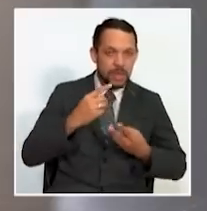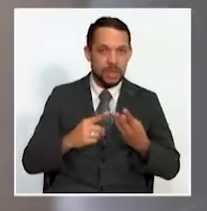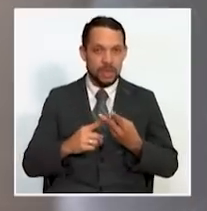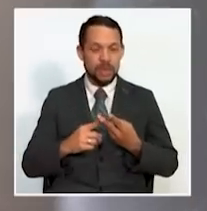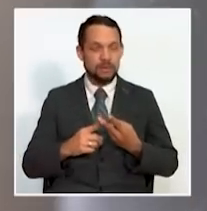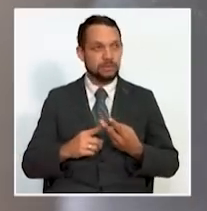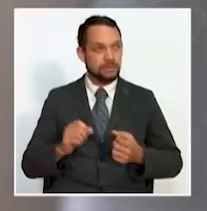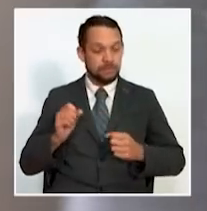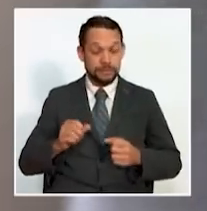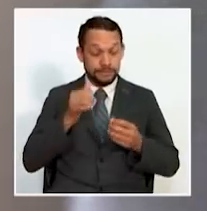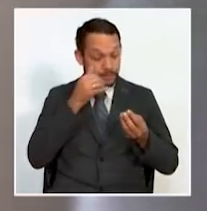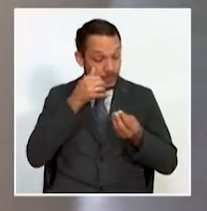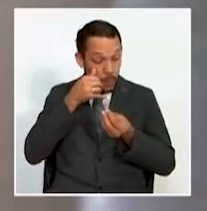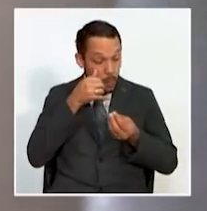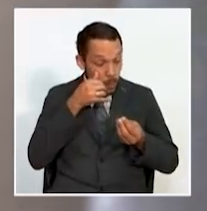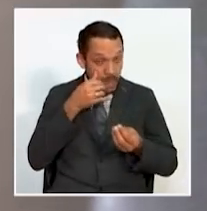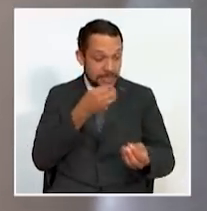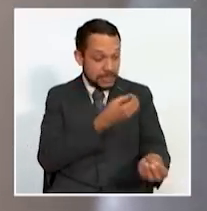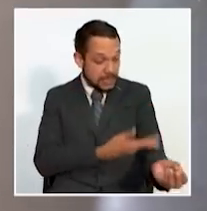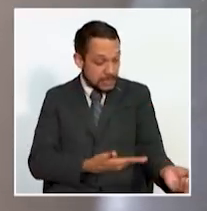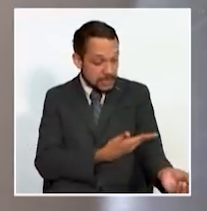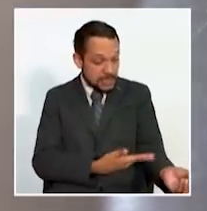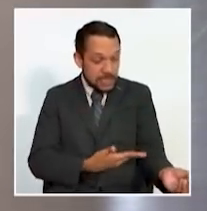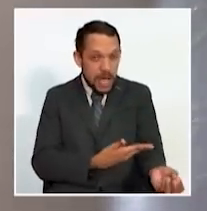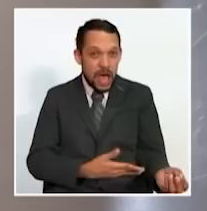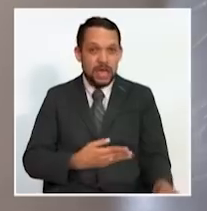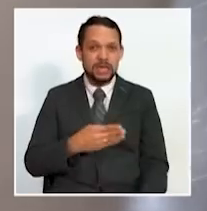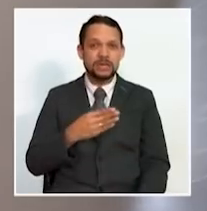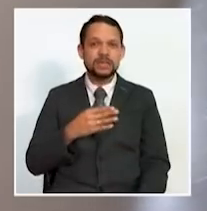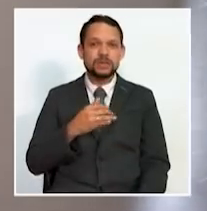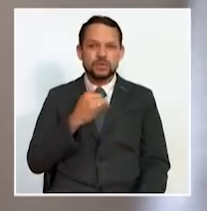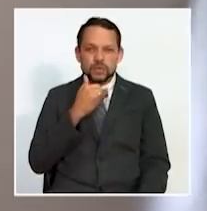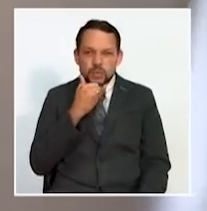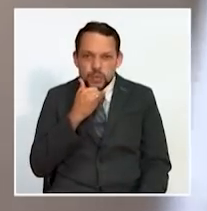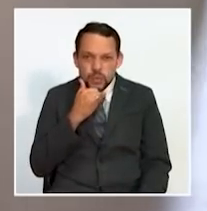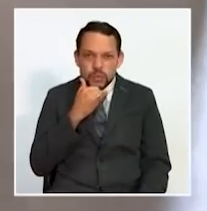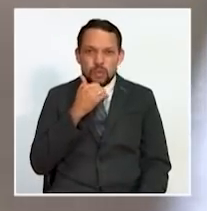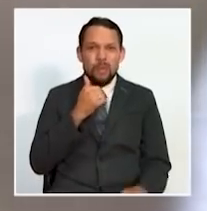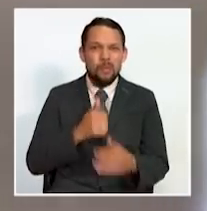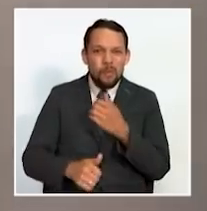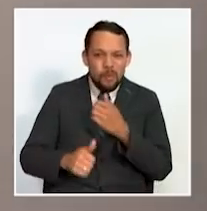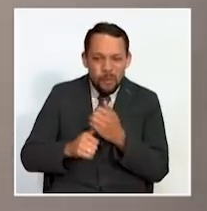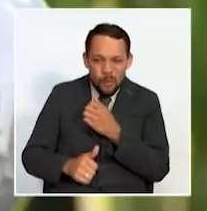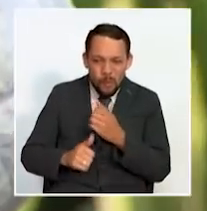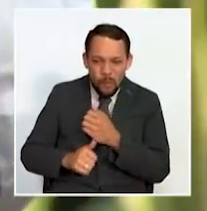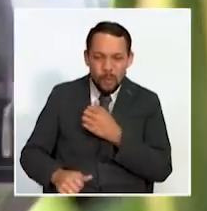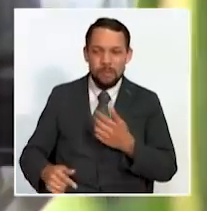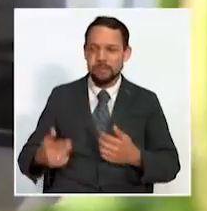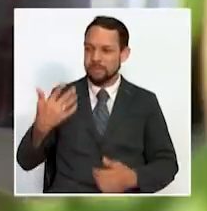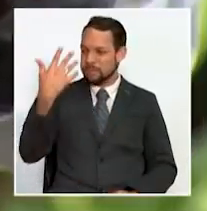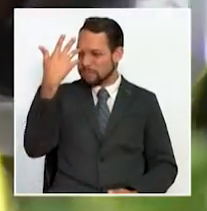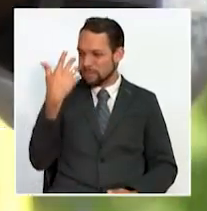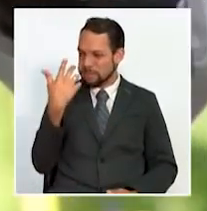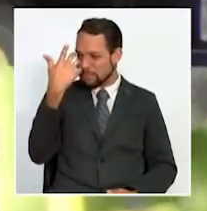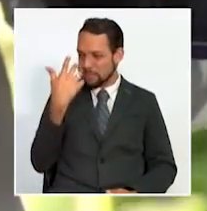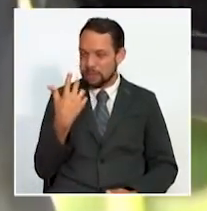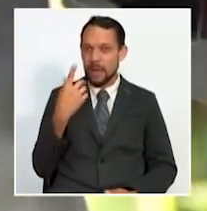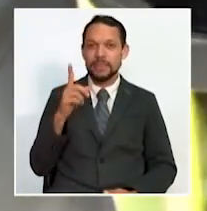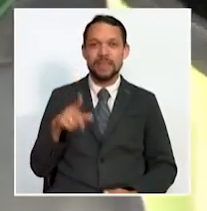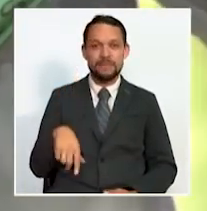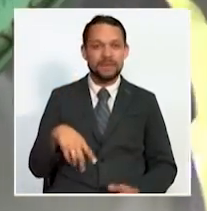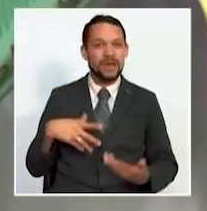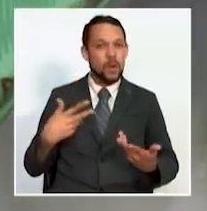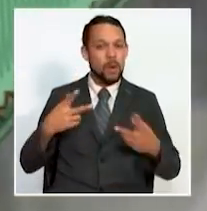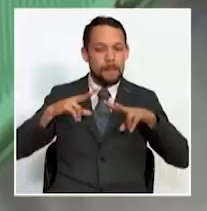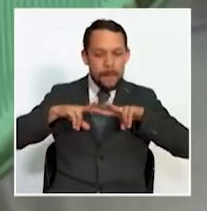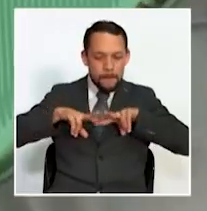es supremamente importante. La parte de evaluar el paciente desde la ginecología,